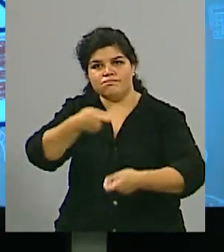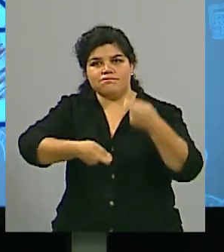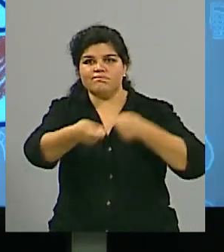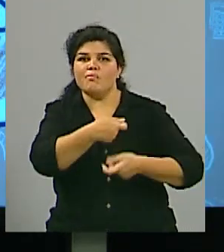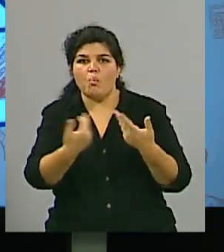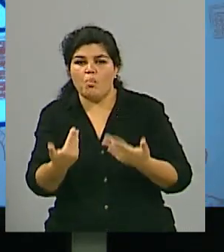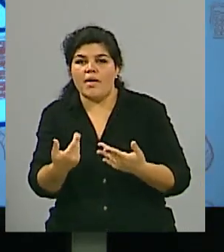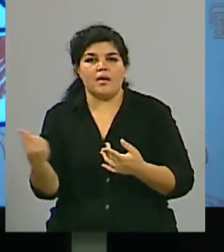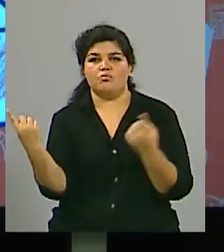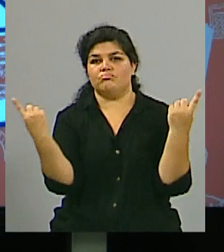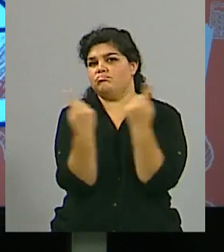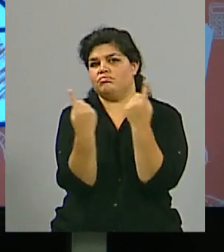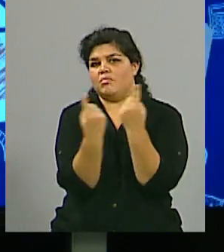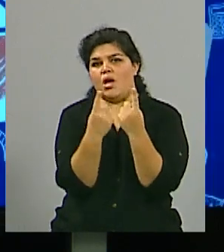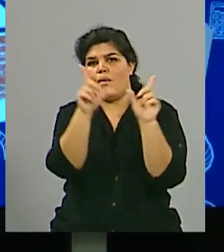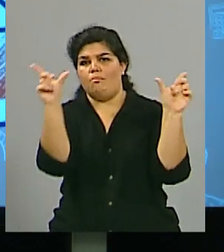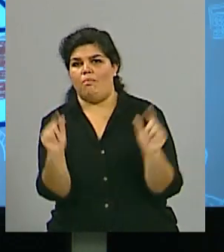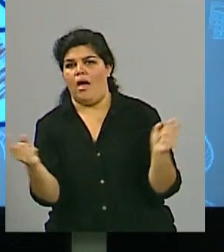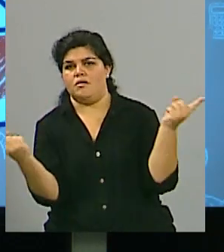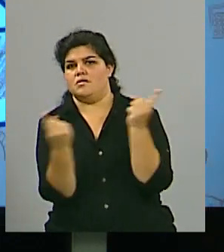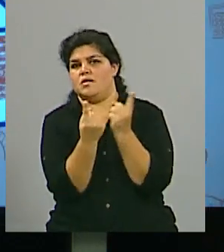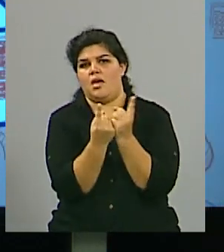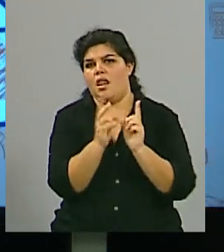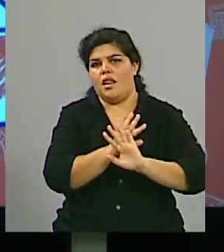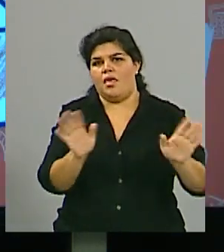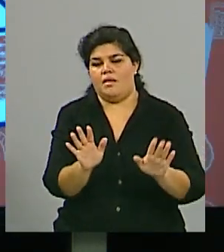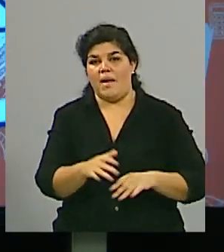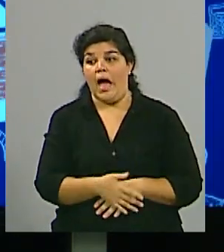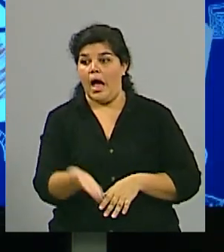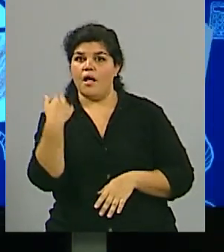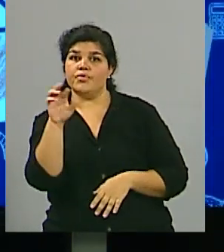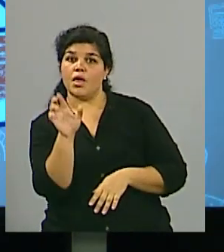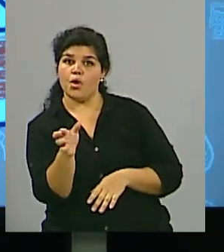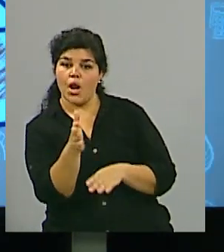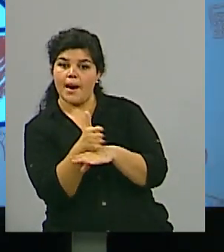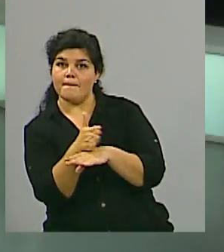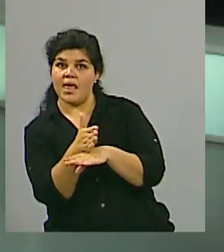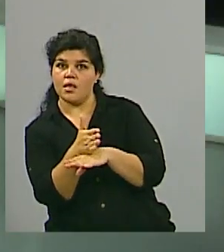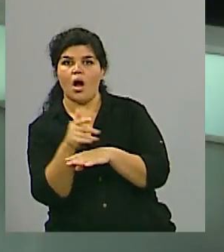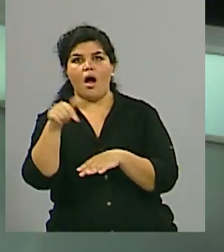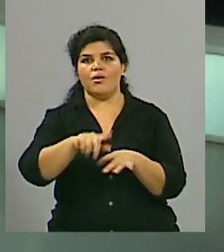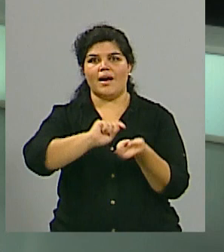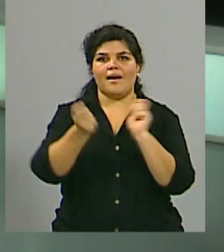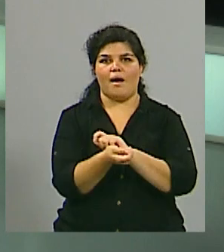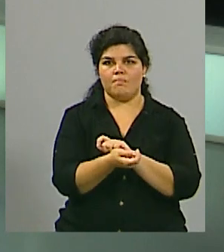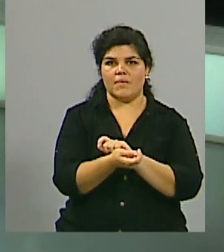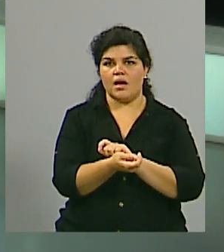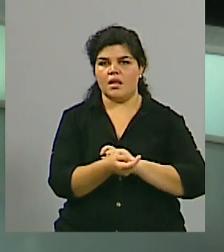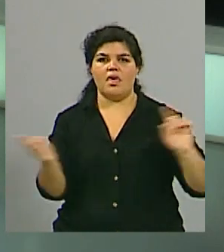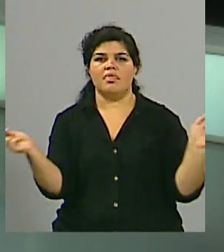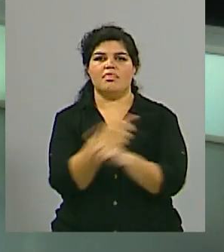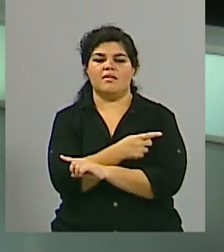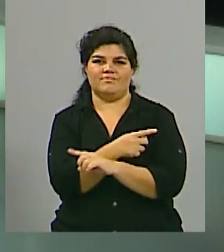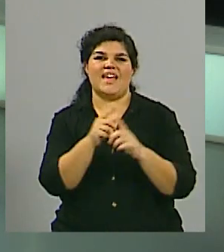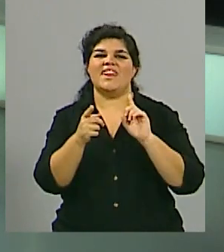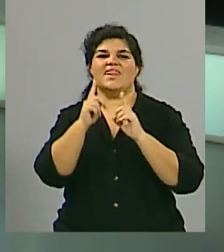usualmente antes eran recibidas y mediadas a través del dólar, ¿no? Obviamente hay un montón de cuestiones